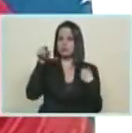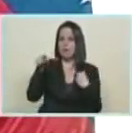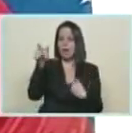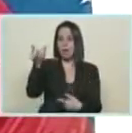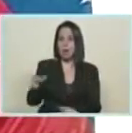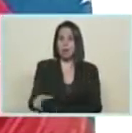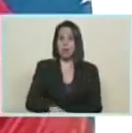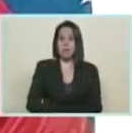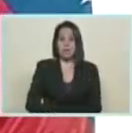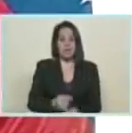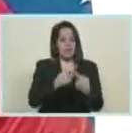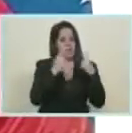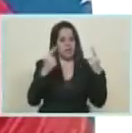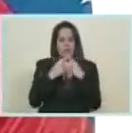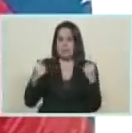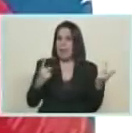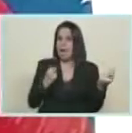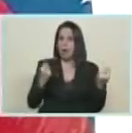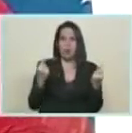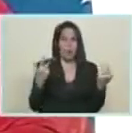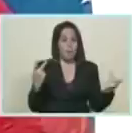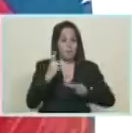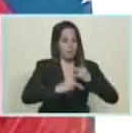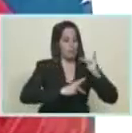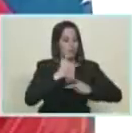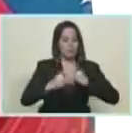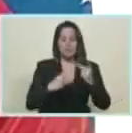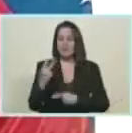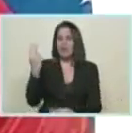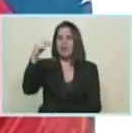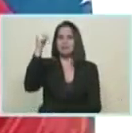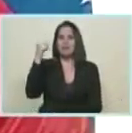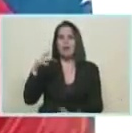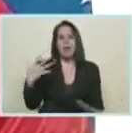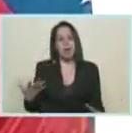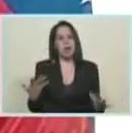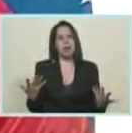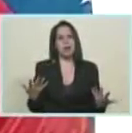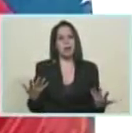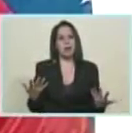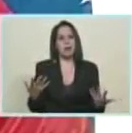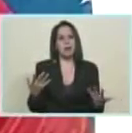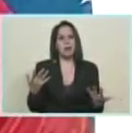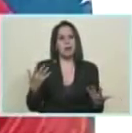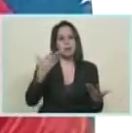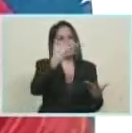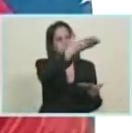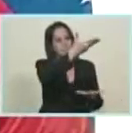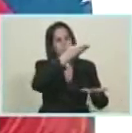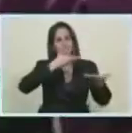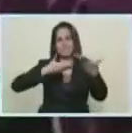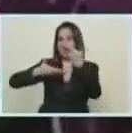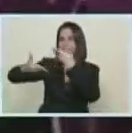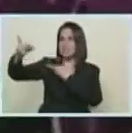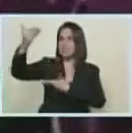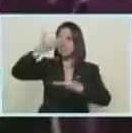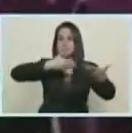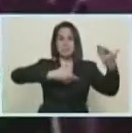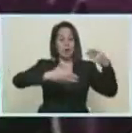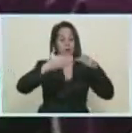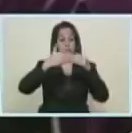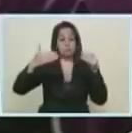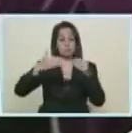la diversificación productiva nacional, la obtención de nuevas fuentes de divisas